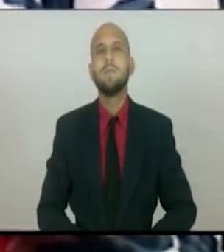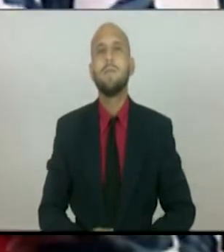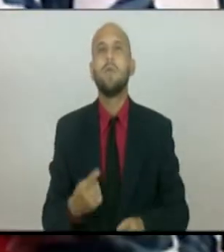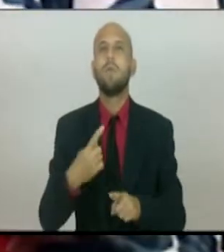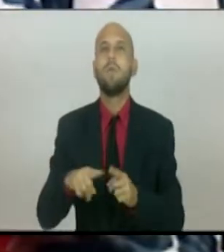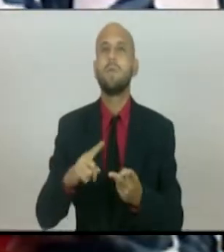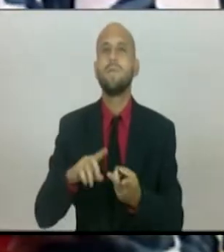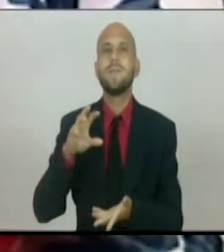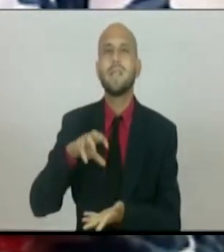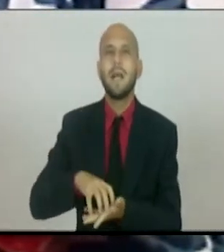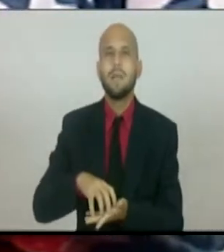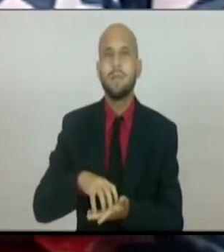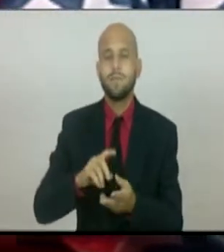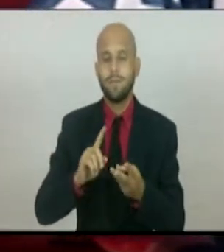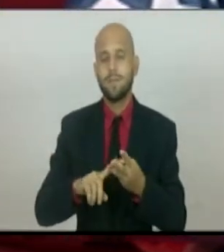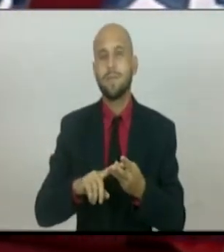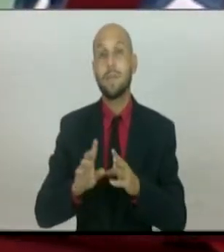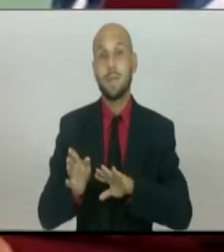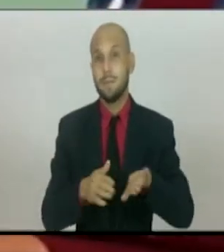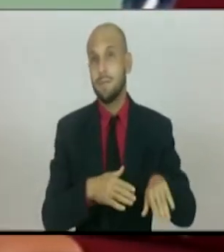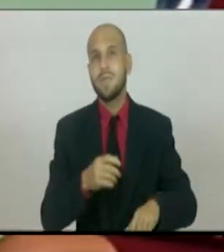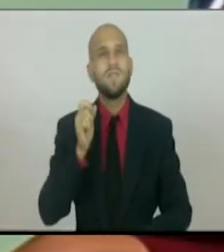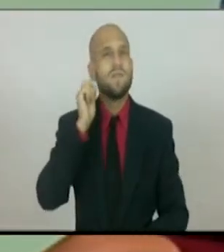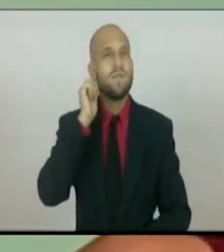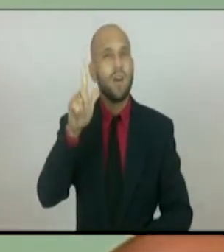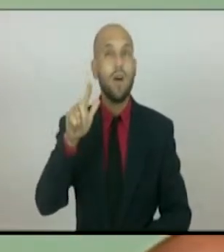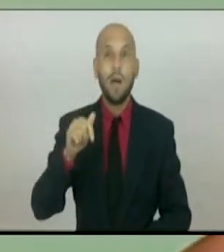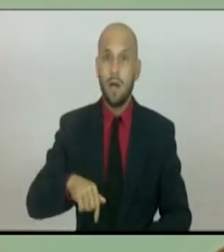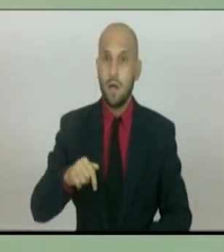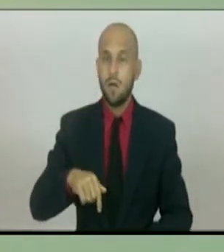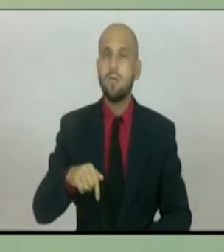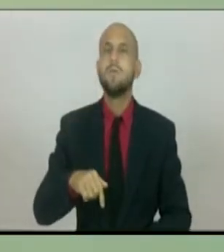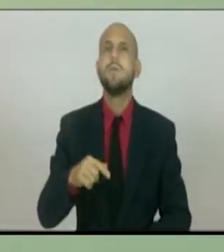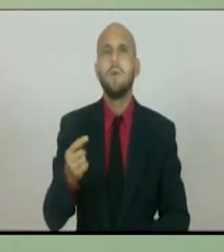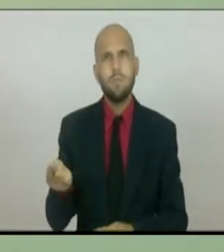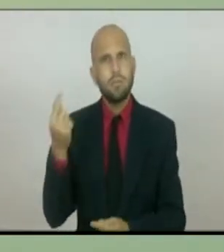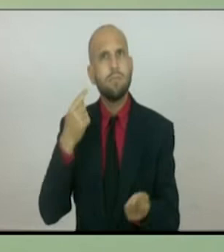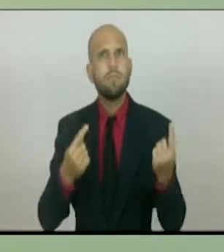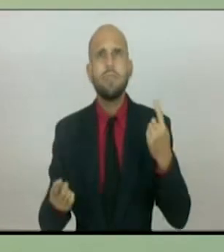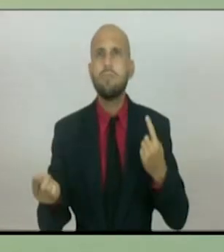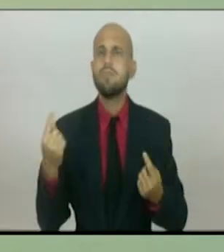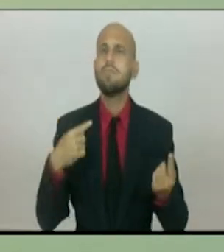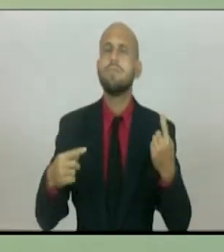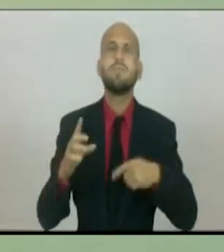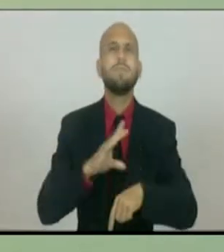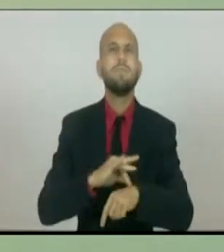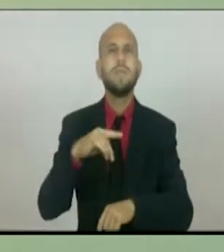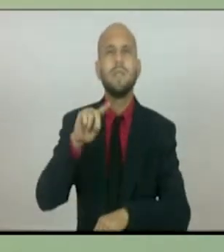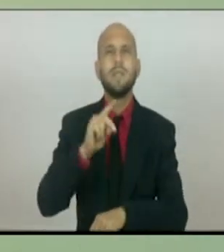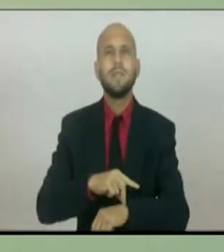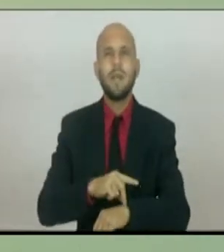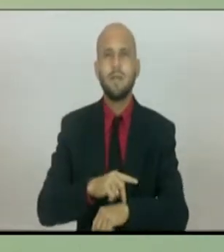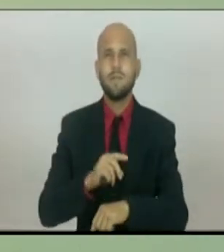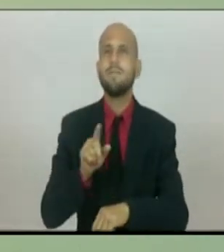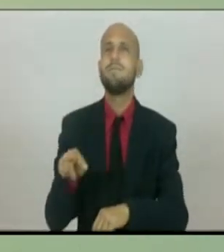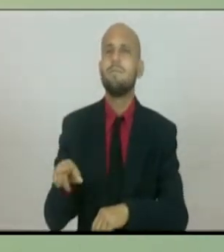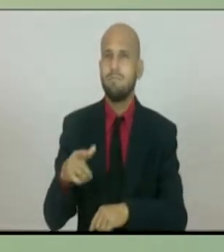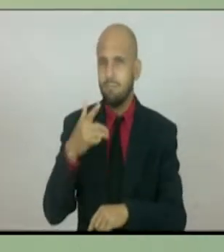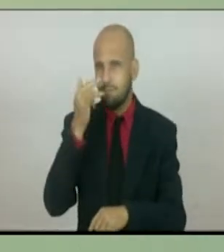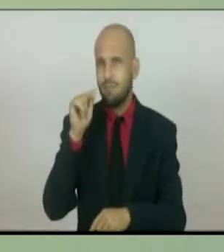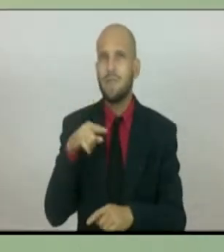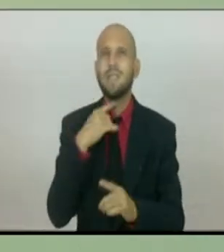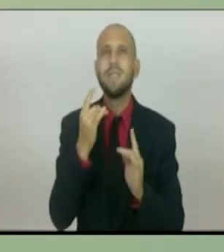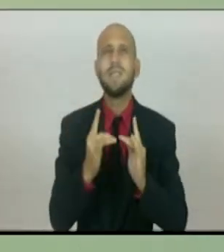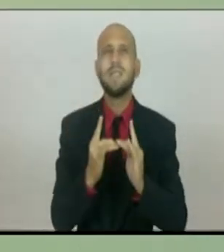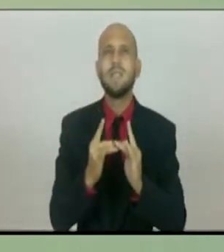Cándido González. En Florida tenemos ahora un grupo de casos en la zona de San Emilio, cerca del